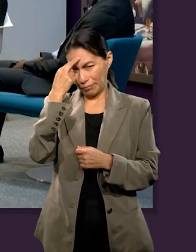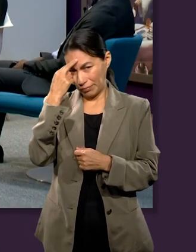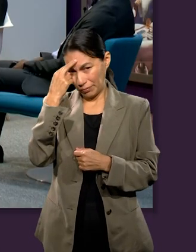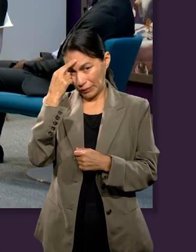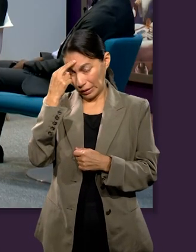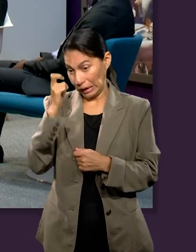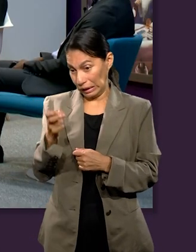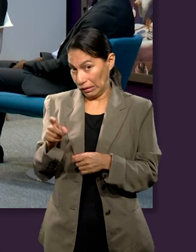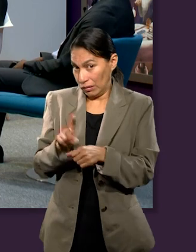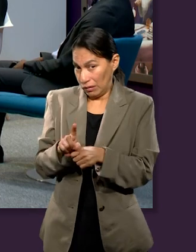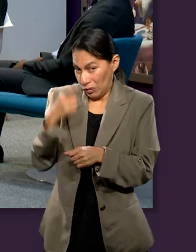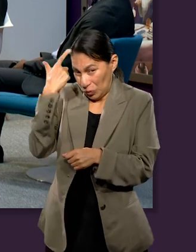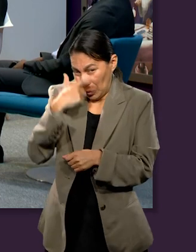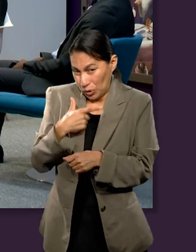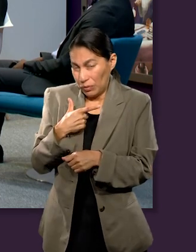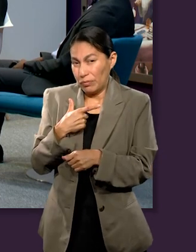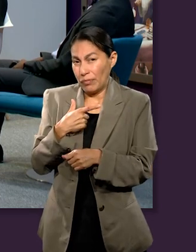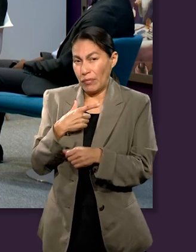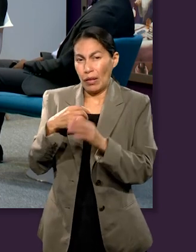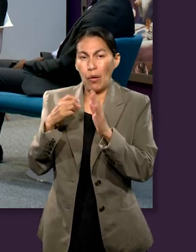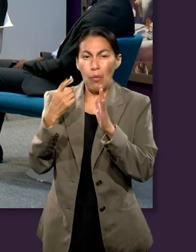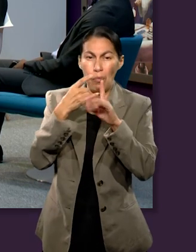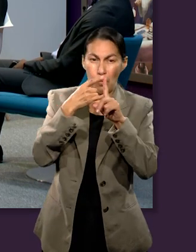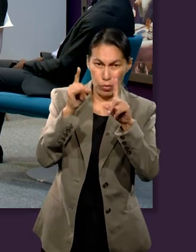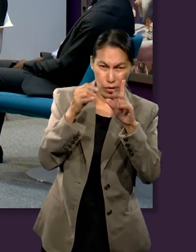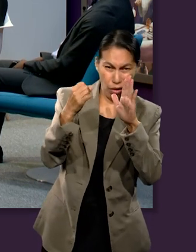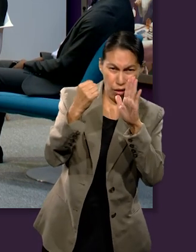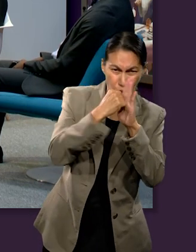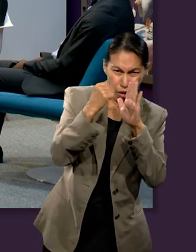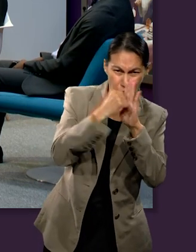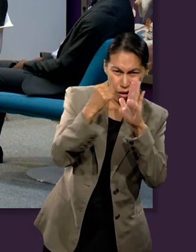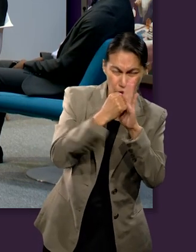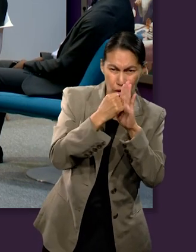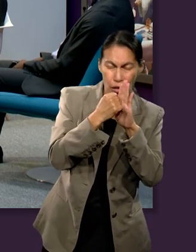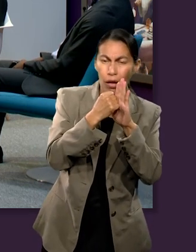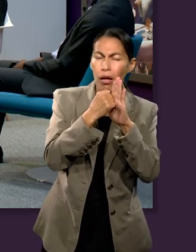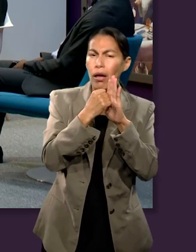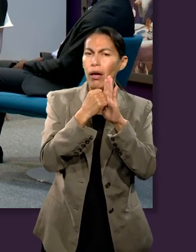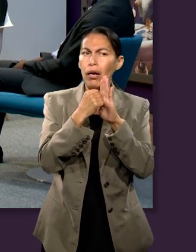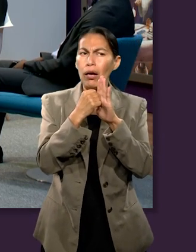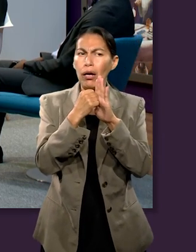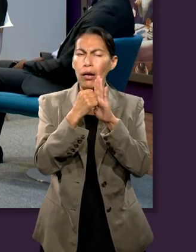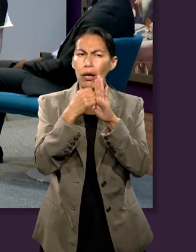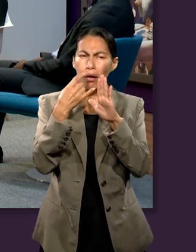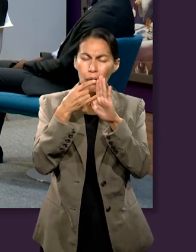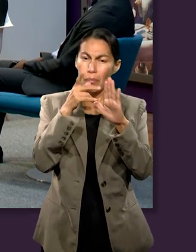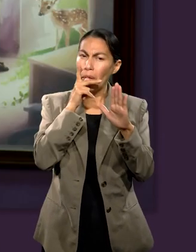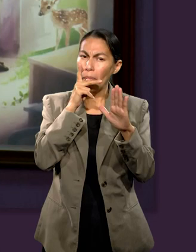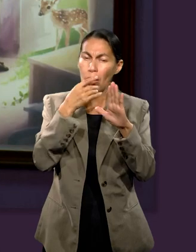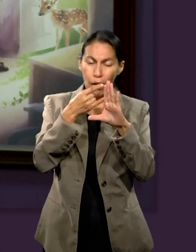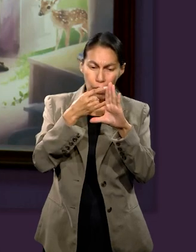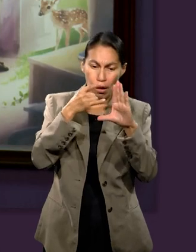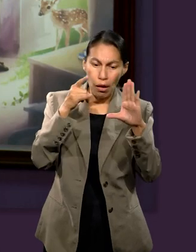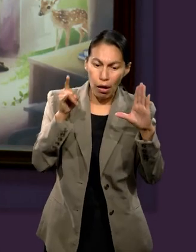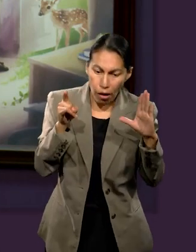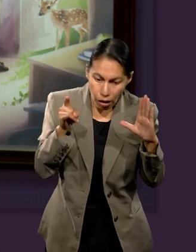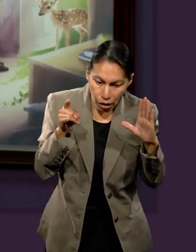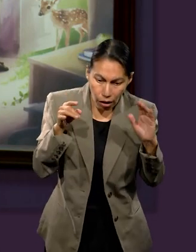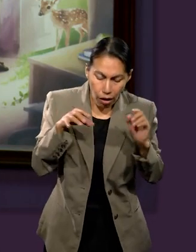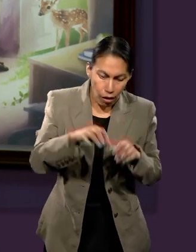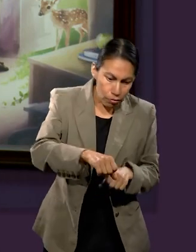esa vez en la noche cuando tocaron la puerta y mi papá salió había una canasta de comida y creo que fue la vez que más me impactó